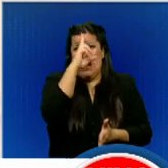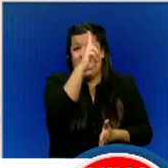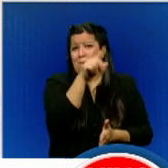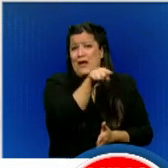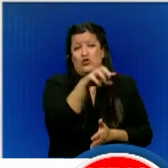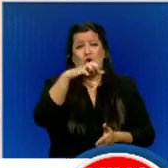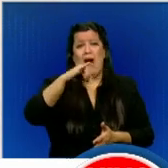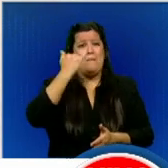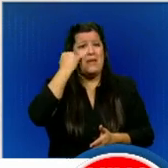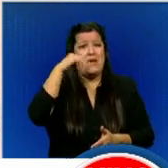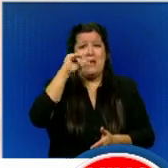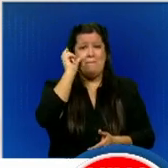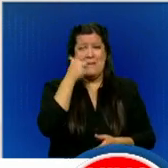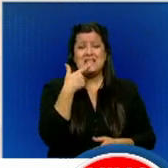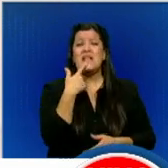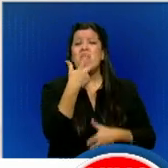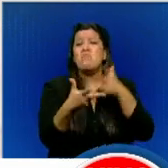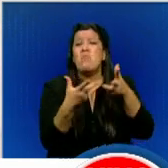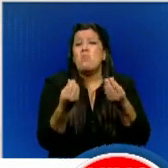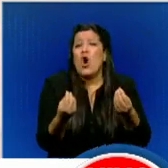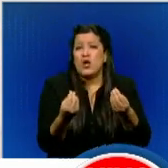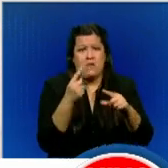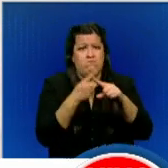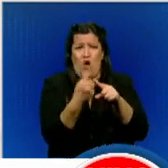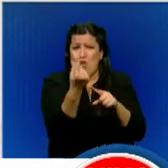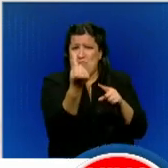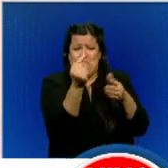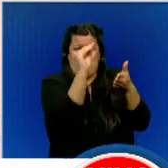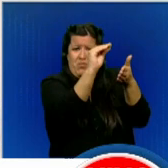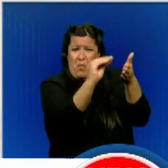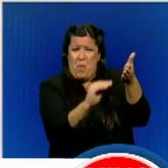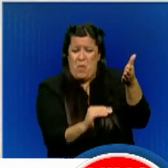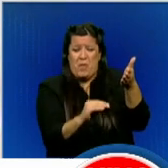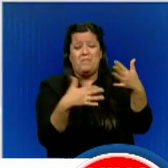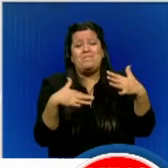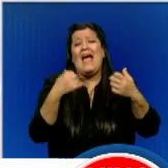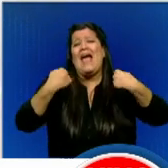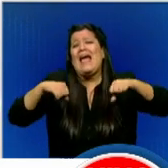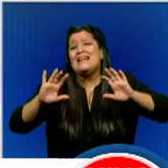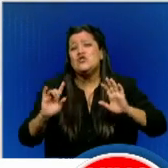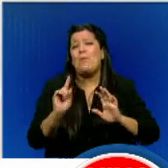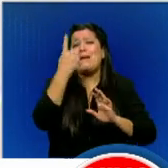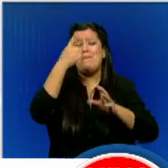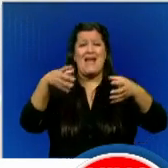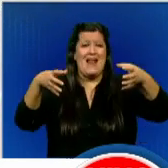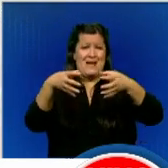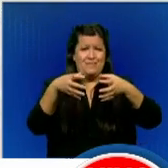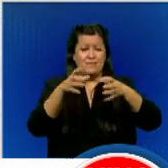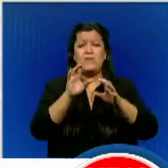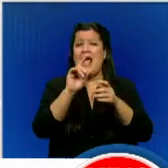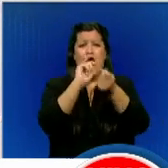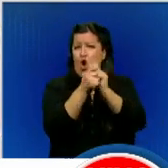y lo digo por los montos con un pequeño ejercicio vamos a la primera escala la que no se